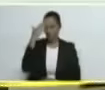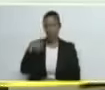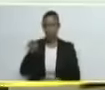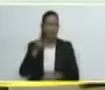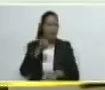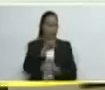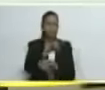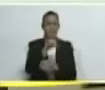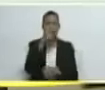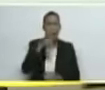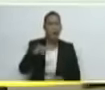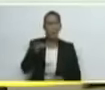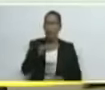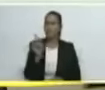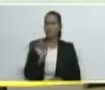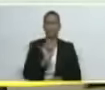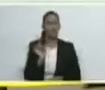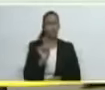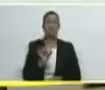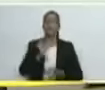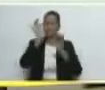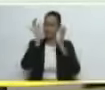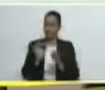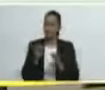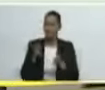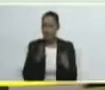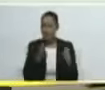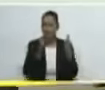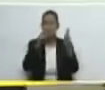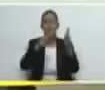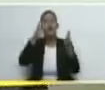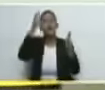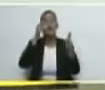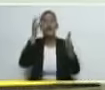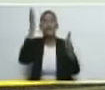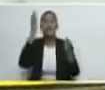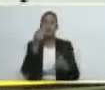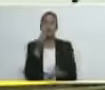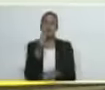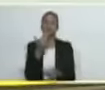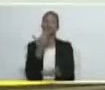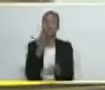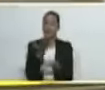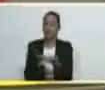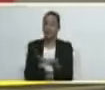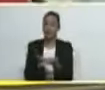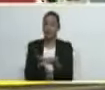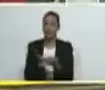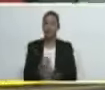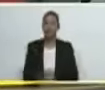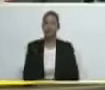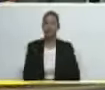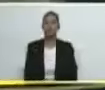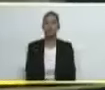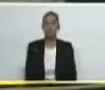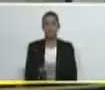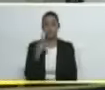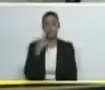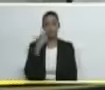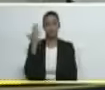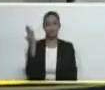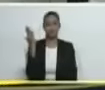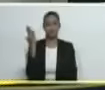pueblo. Siempre por el camino de nuestro comandante Chávez. Muchas gracias. Bien, de esta manera ya ha sido consignada la postulación del